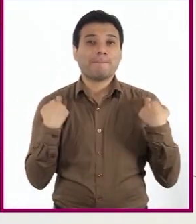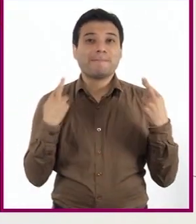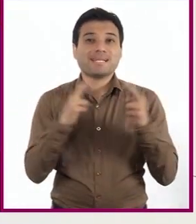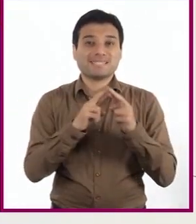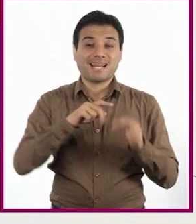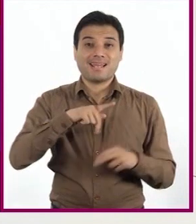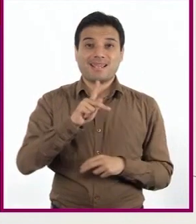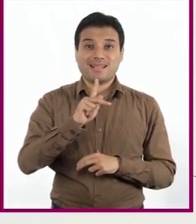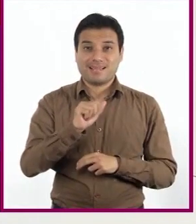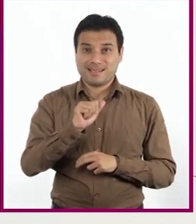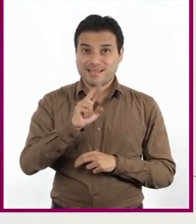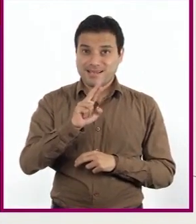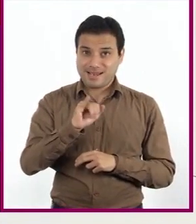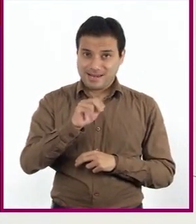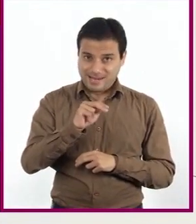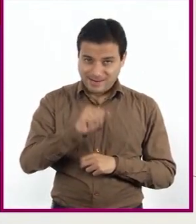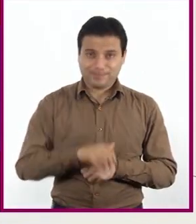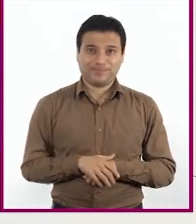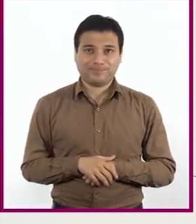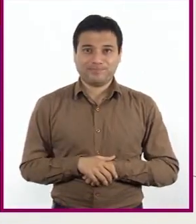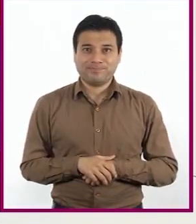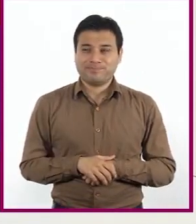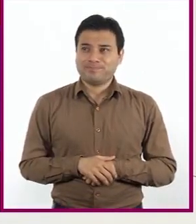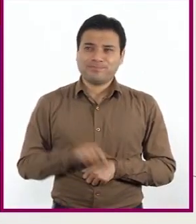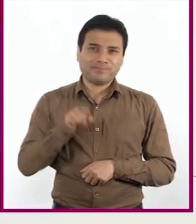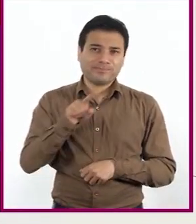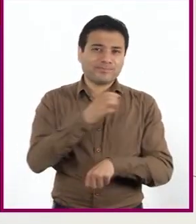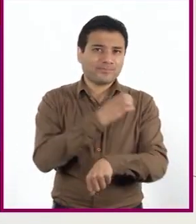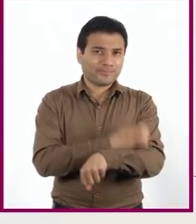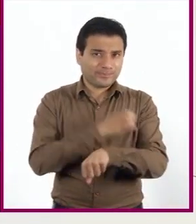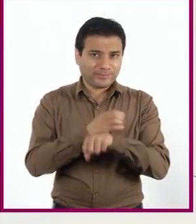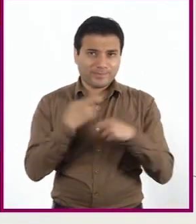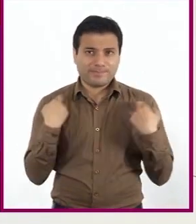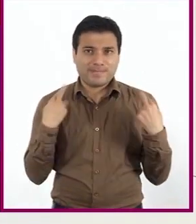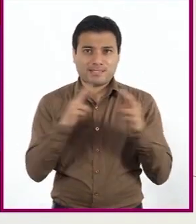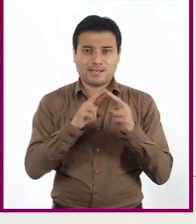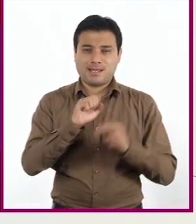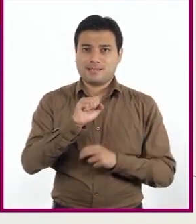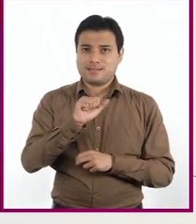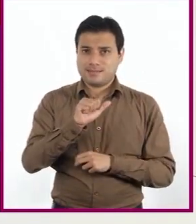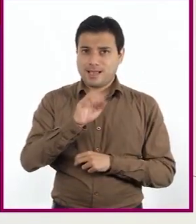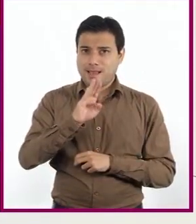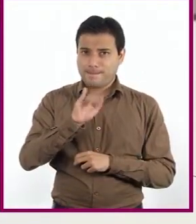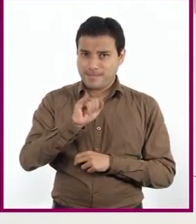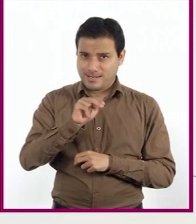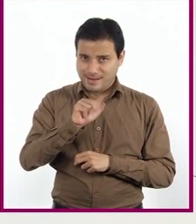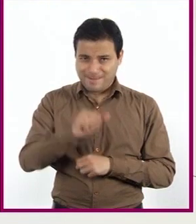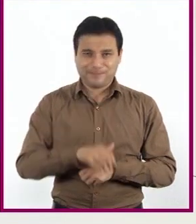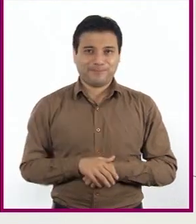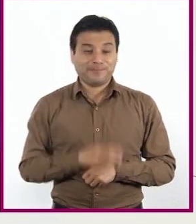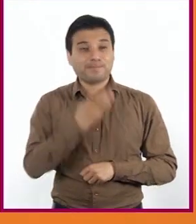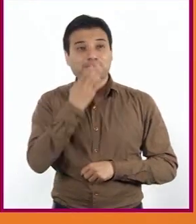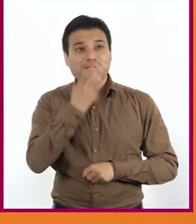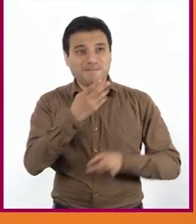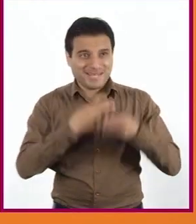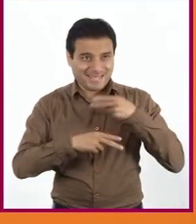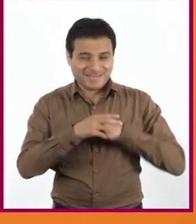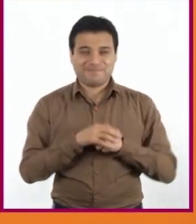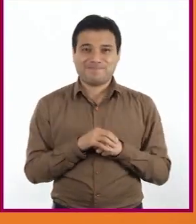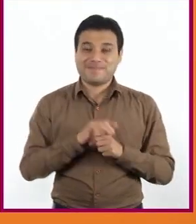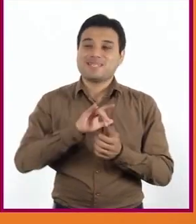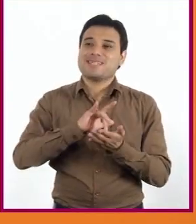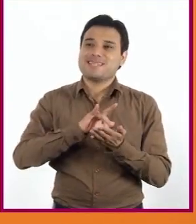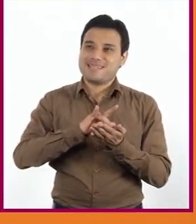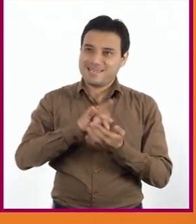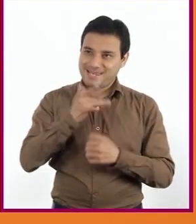Karina Araceli Flores Cordero y me encuentro con la maestra Sabina Fabiola Durán Désiga. Bienvenida. Gracias,